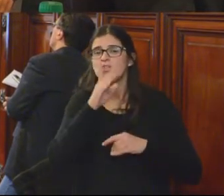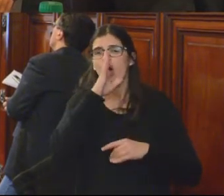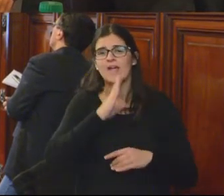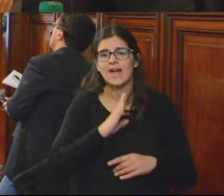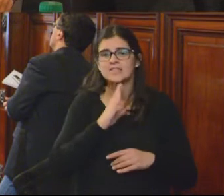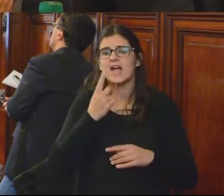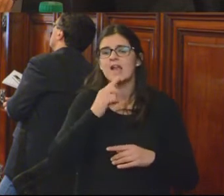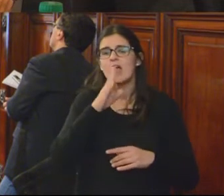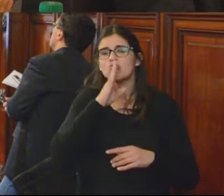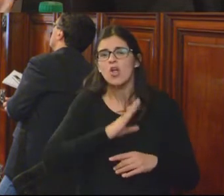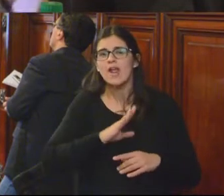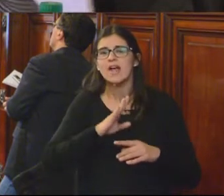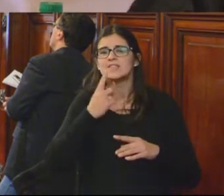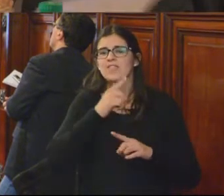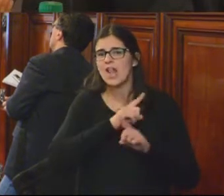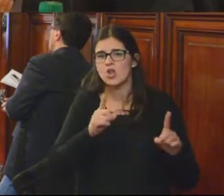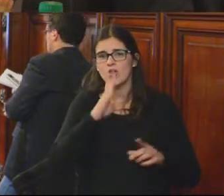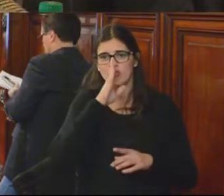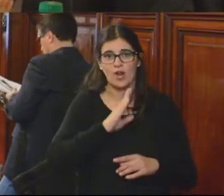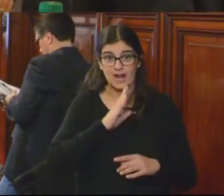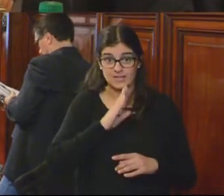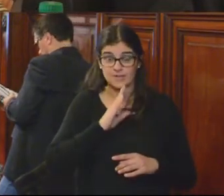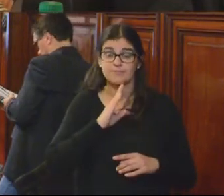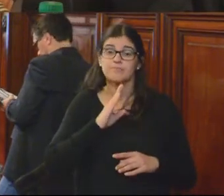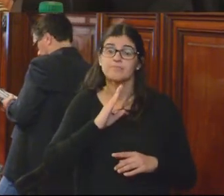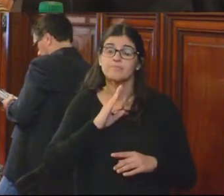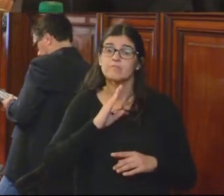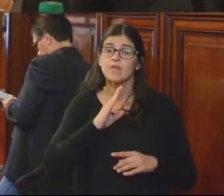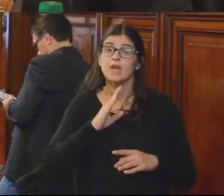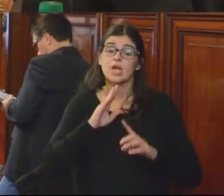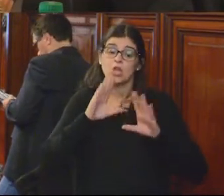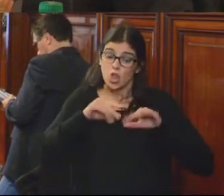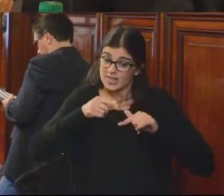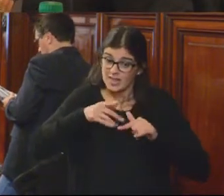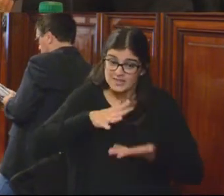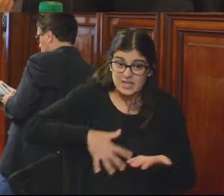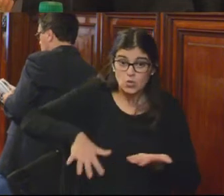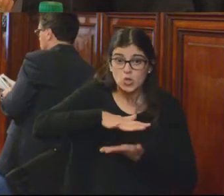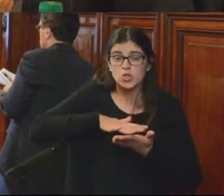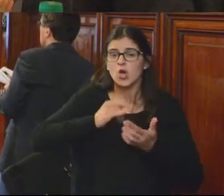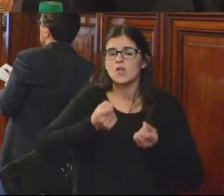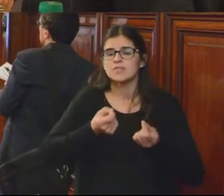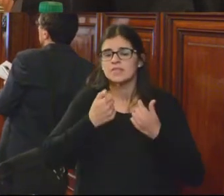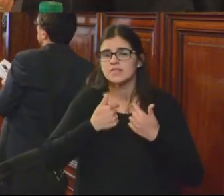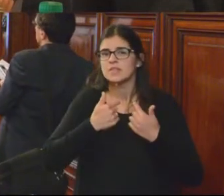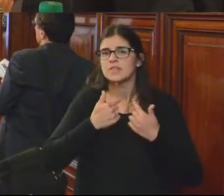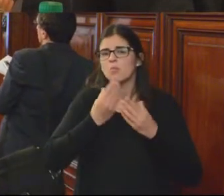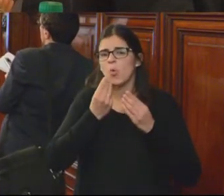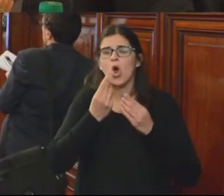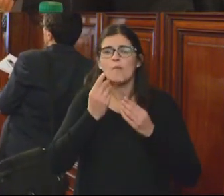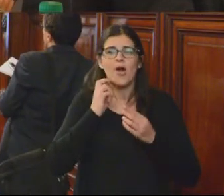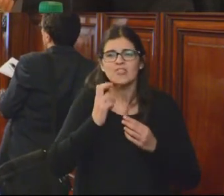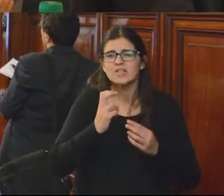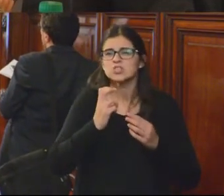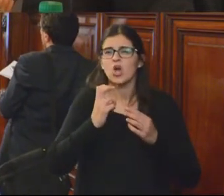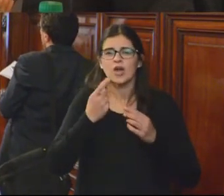en la tolerancia de la intolerancia. Toda esta situación ha generado una alta tensión que se